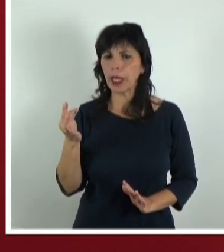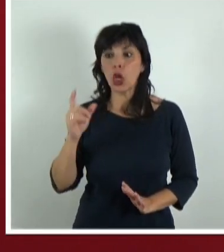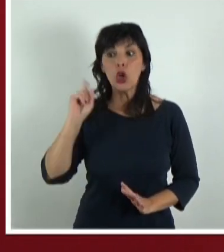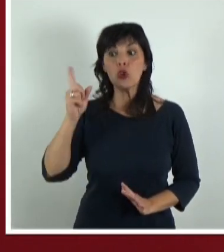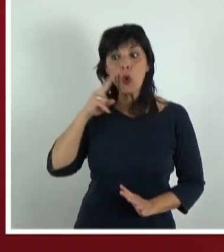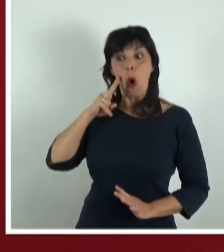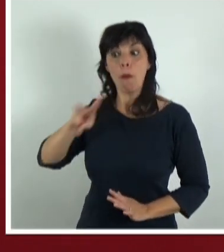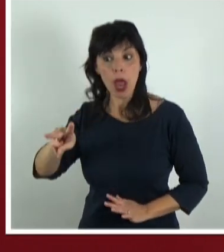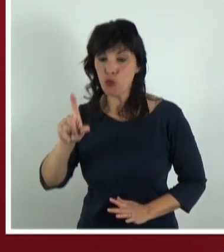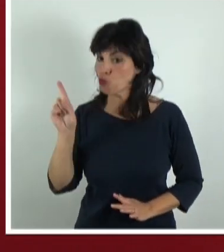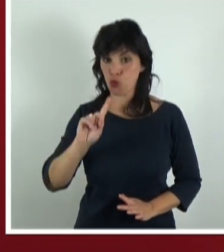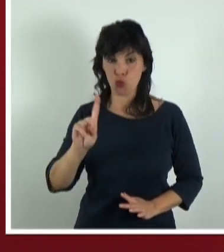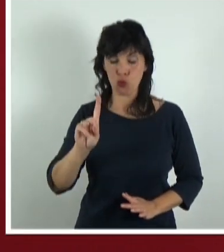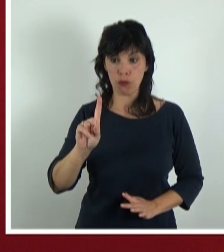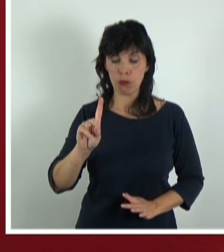describe,